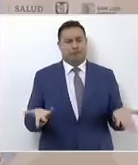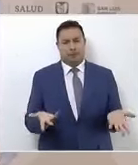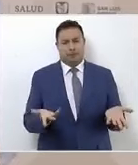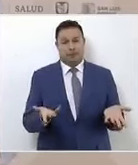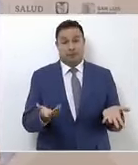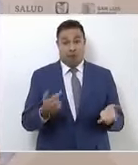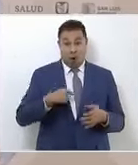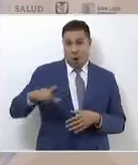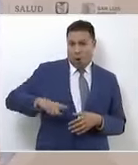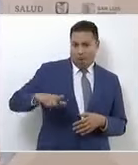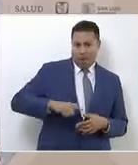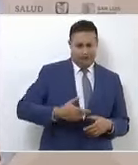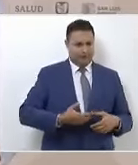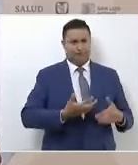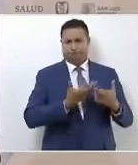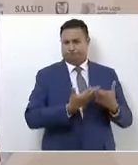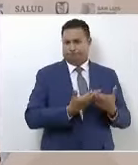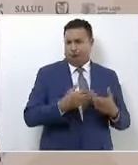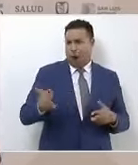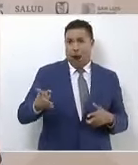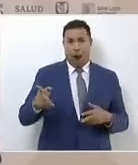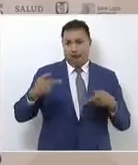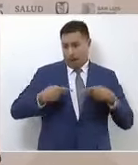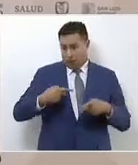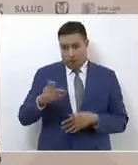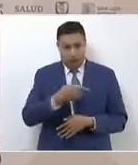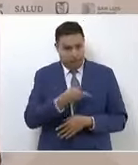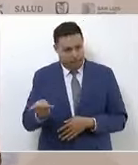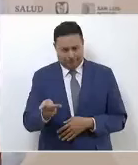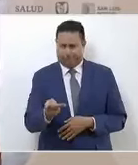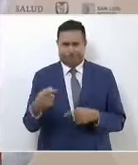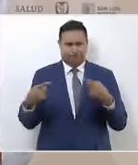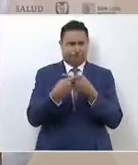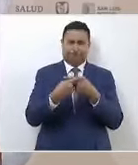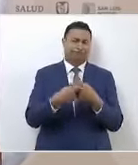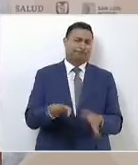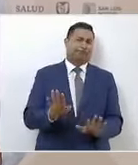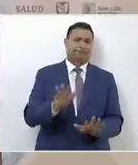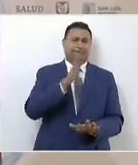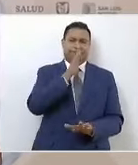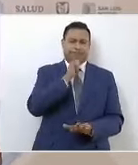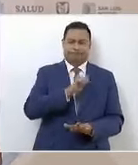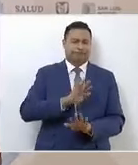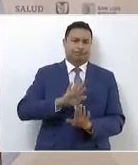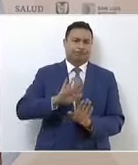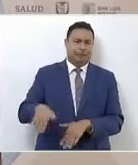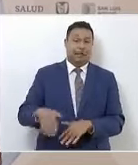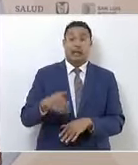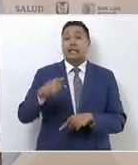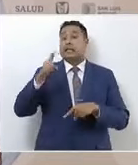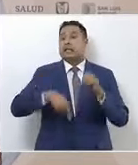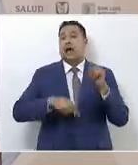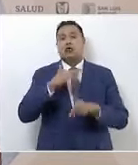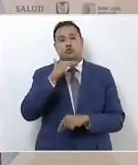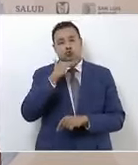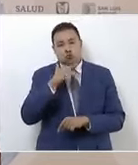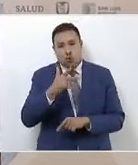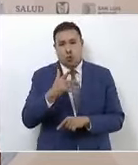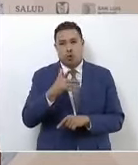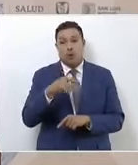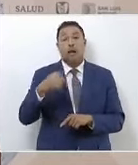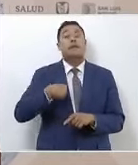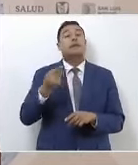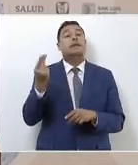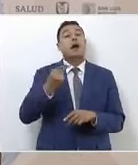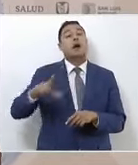con pueblo pobre. Entonces es no permitir la corrupción y hacer un gobierno